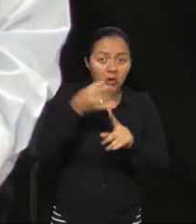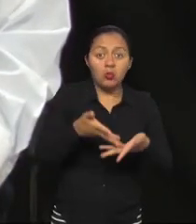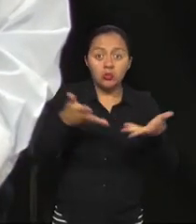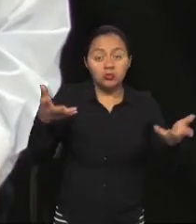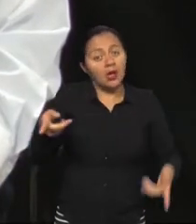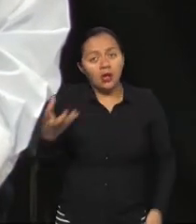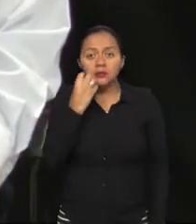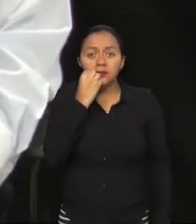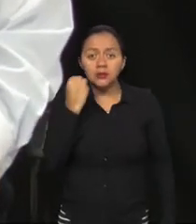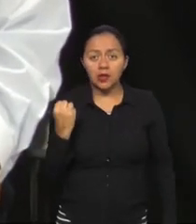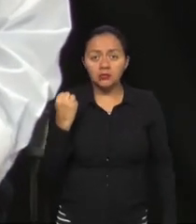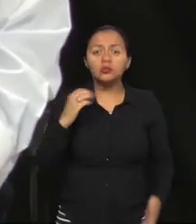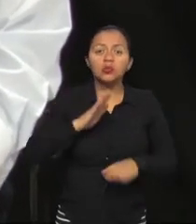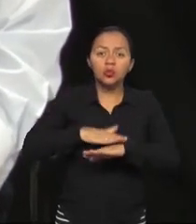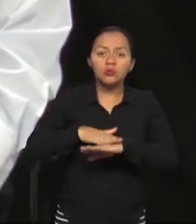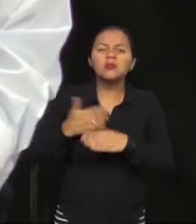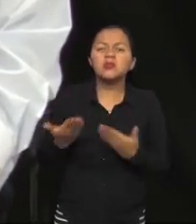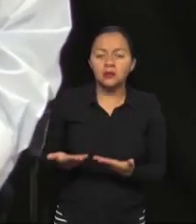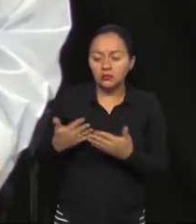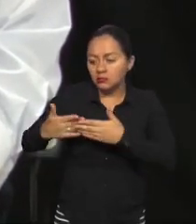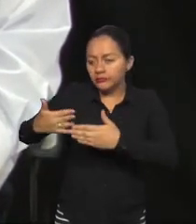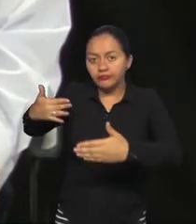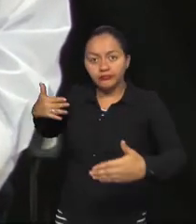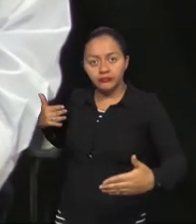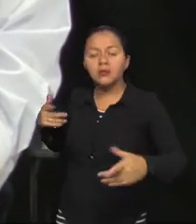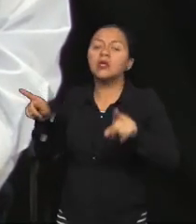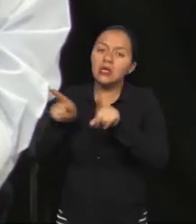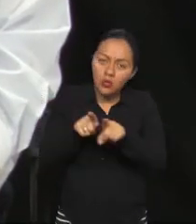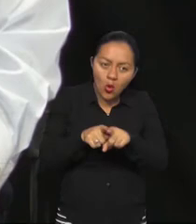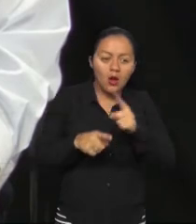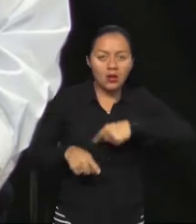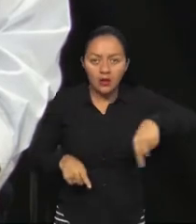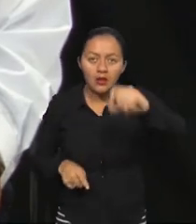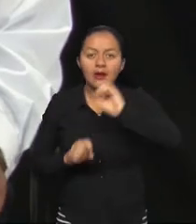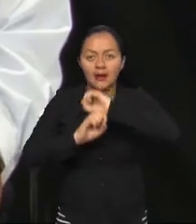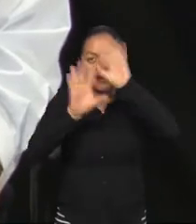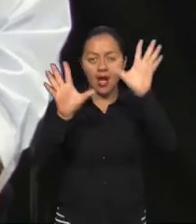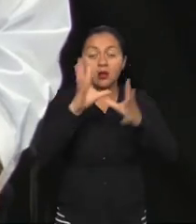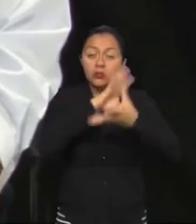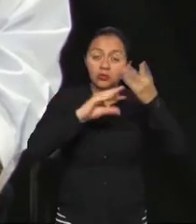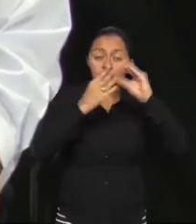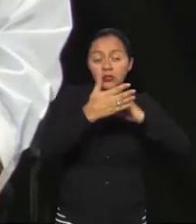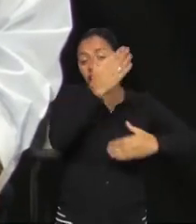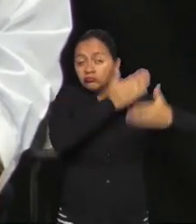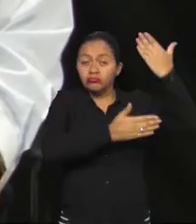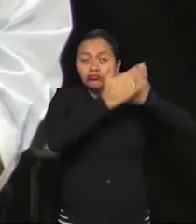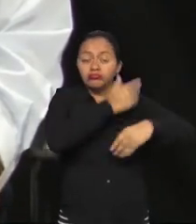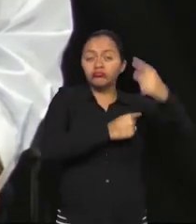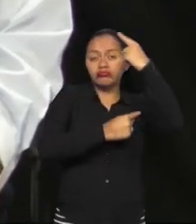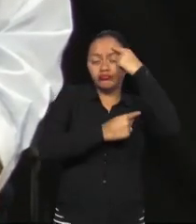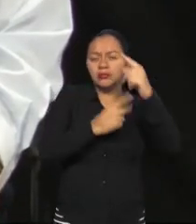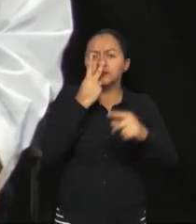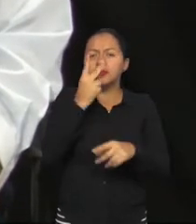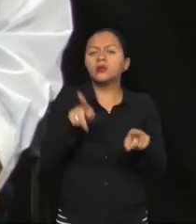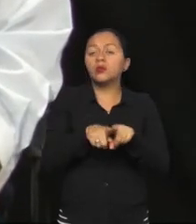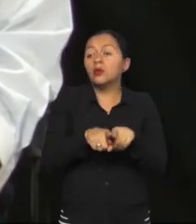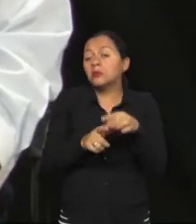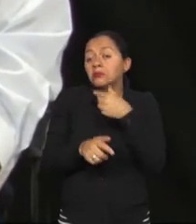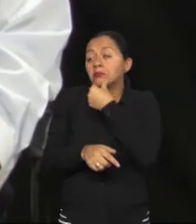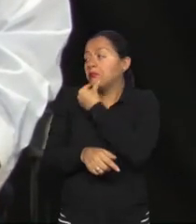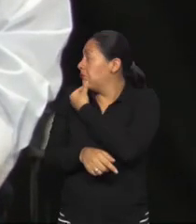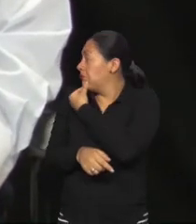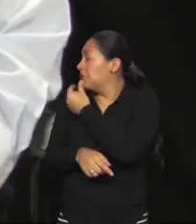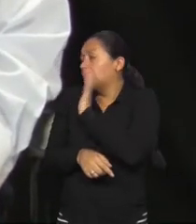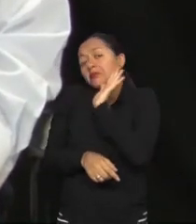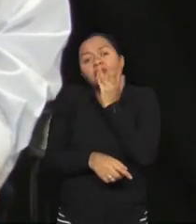tranquilamente para poder entender que igual que nosotros, hay otras historias que simplemente uno prefiere ver a otro lado, pero están ahí todos